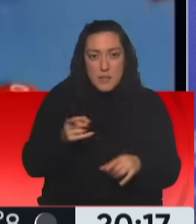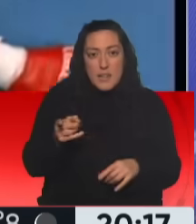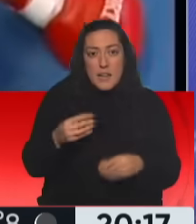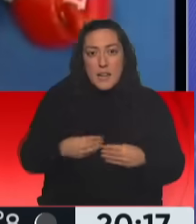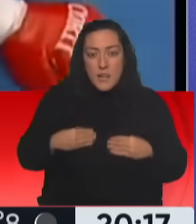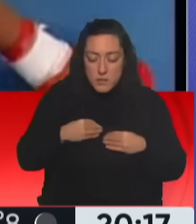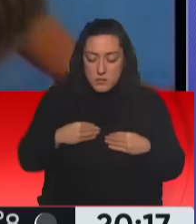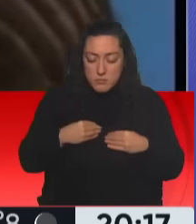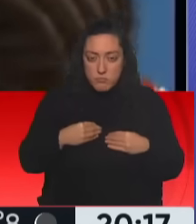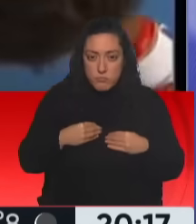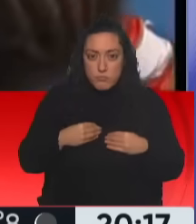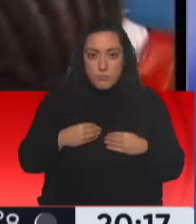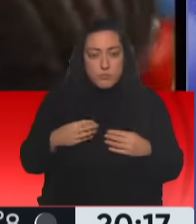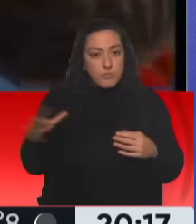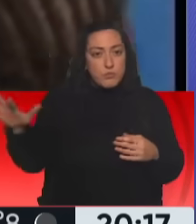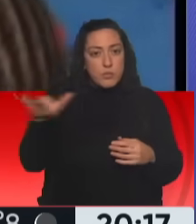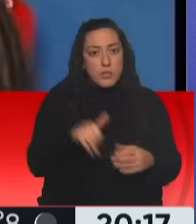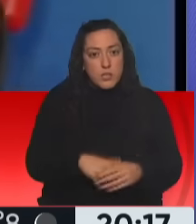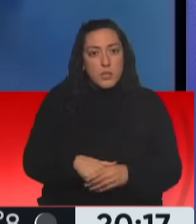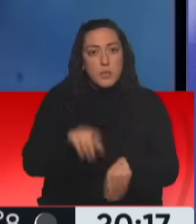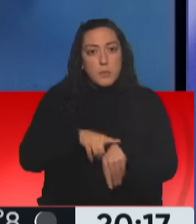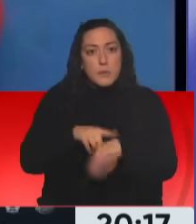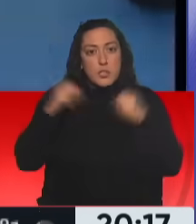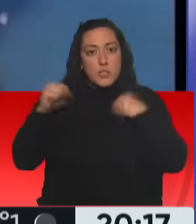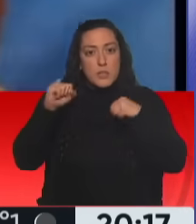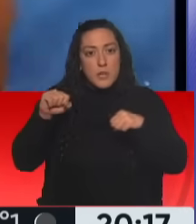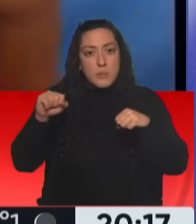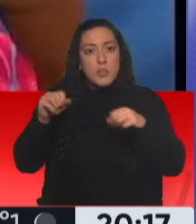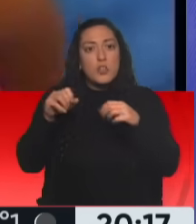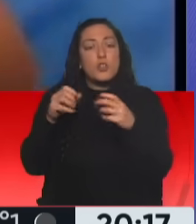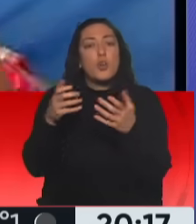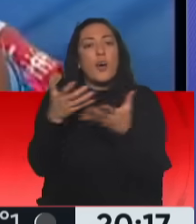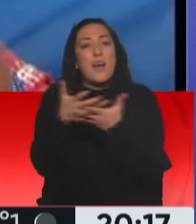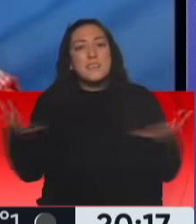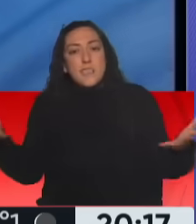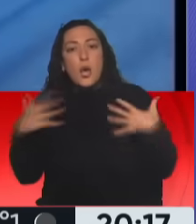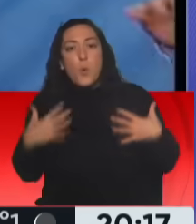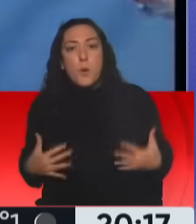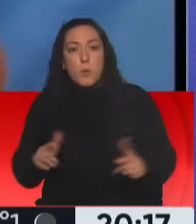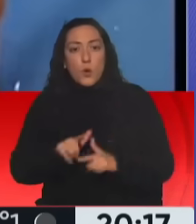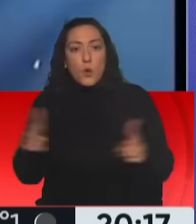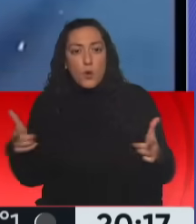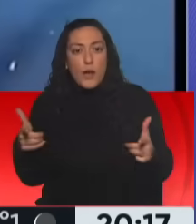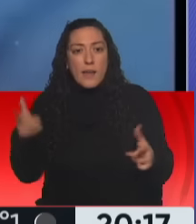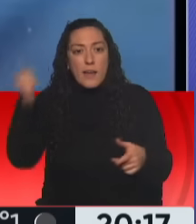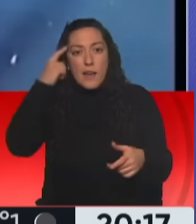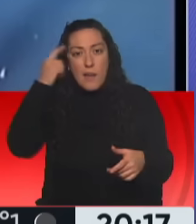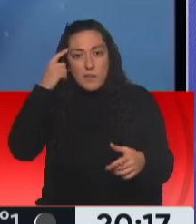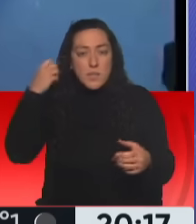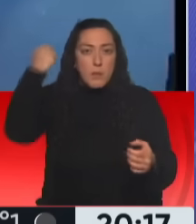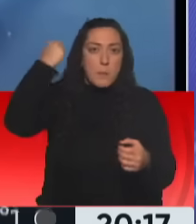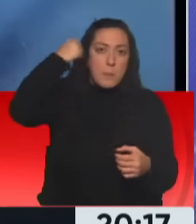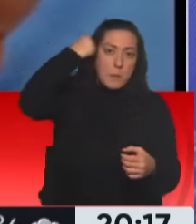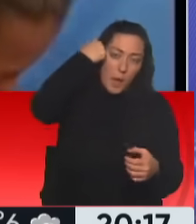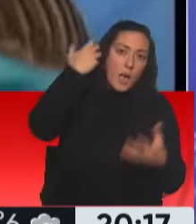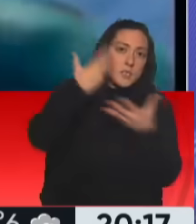él diariamente. Cuando terminaba el entrenamiento no estaba cansado en el aspecto físico, sino por los golpes que sentía en el